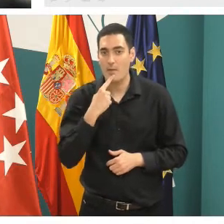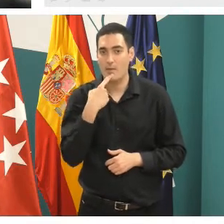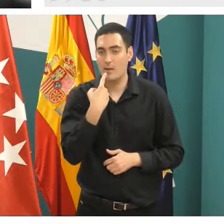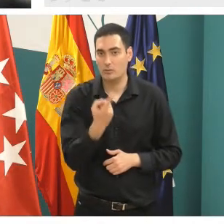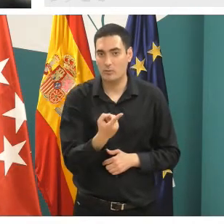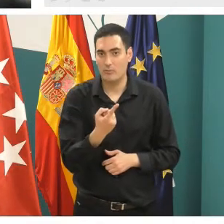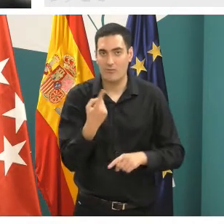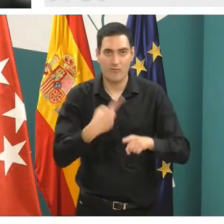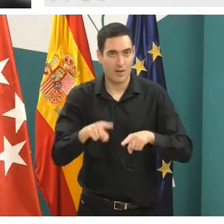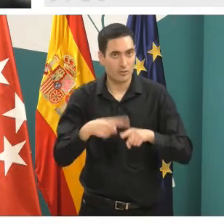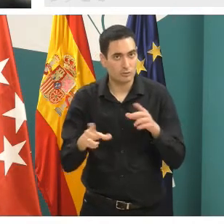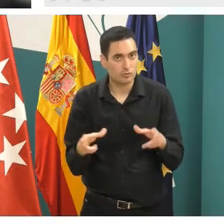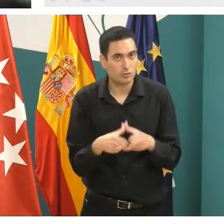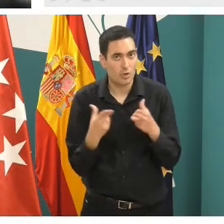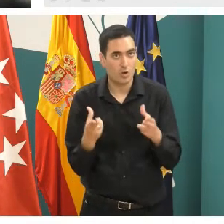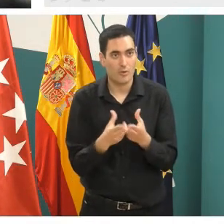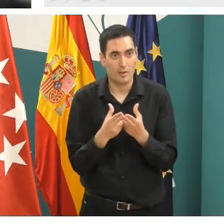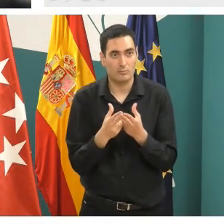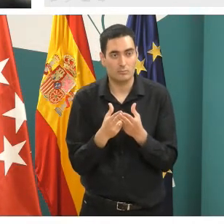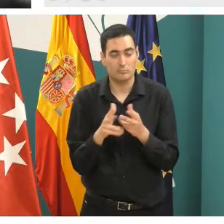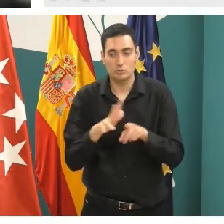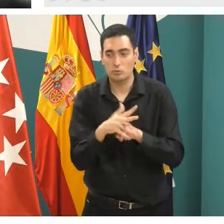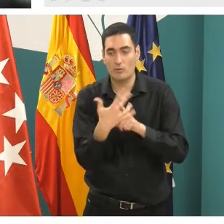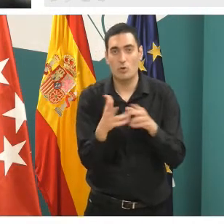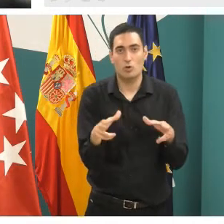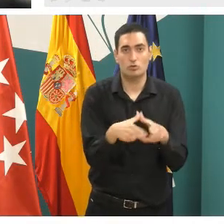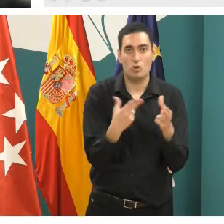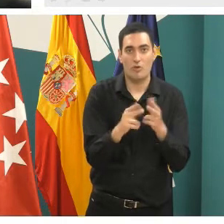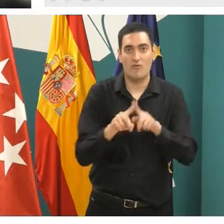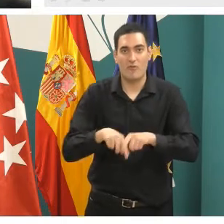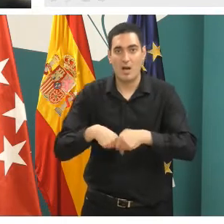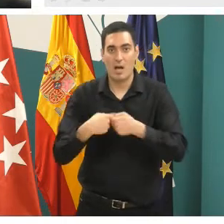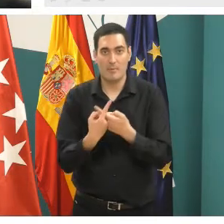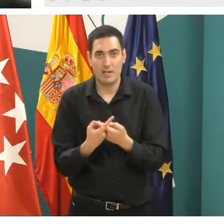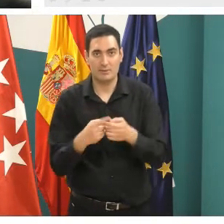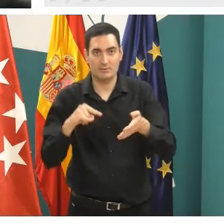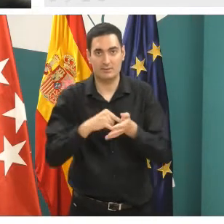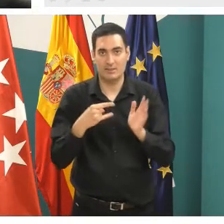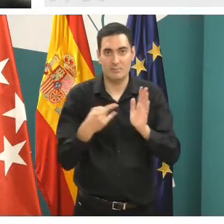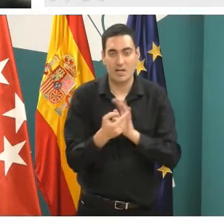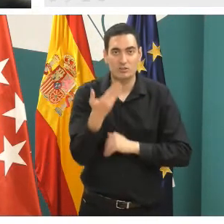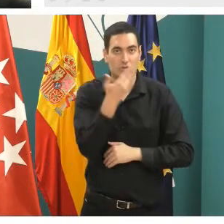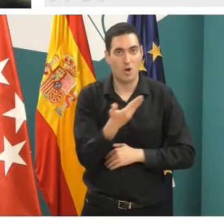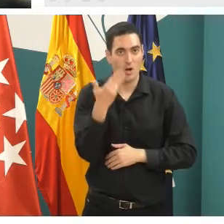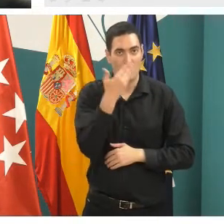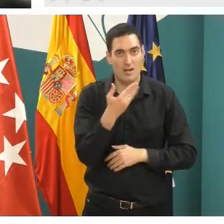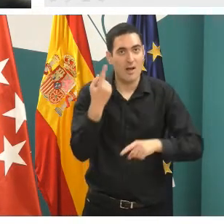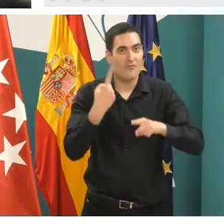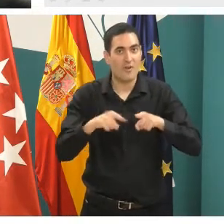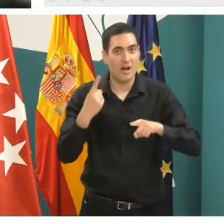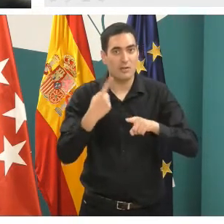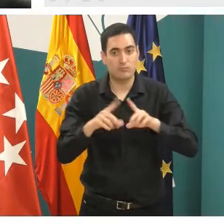factores sociales, las respuestas del medio sociofamiliar, del sistema sociosanitario, del sistema escolar, que puede ser un factor